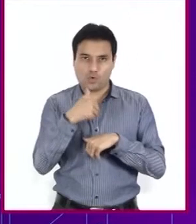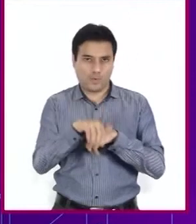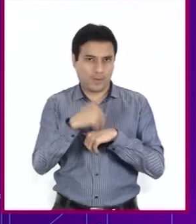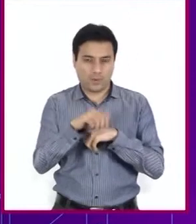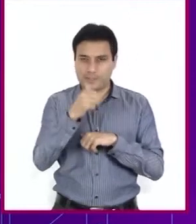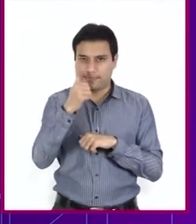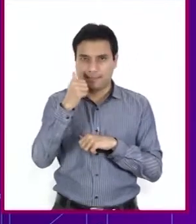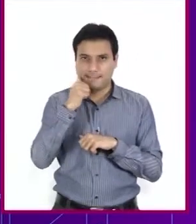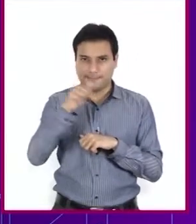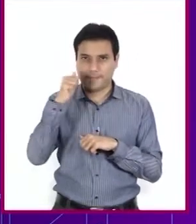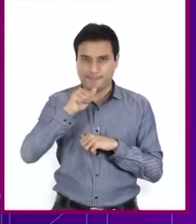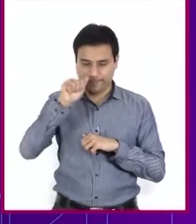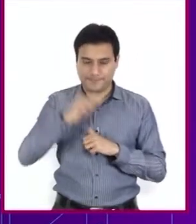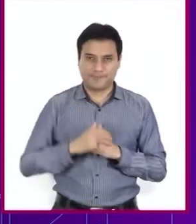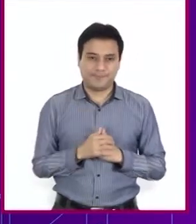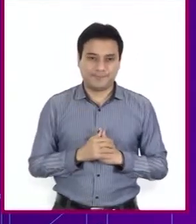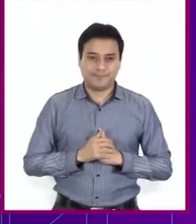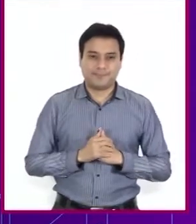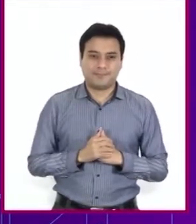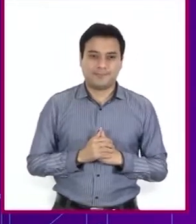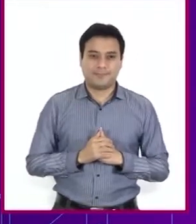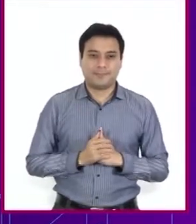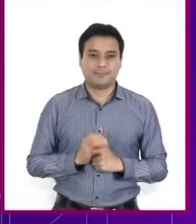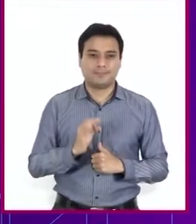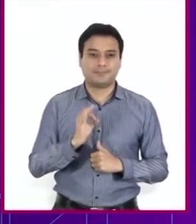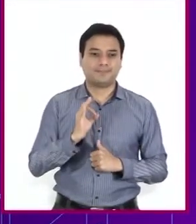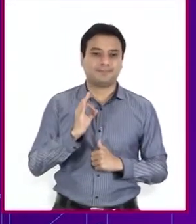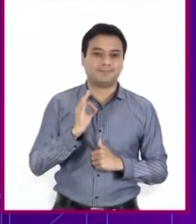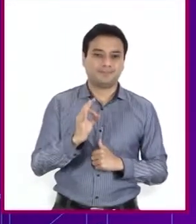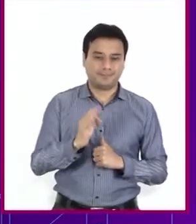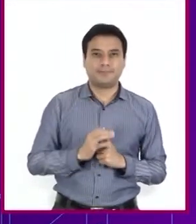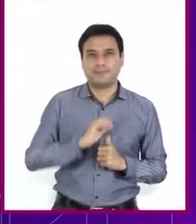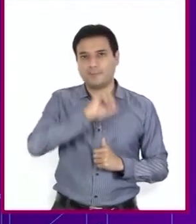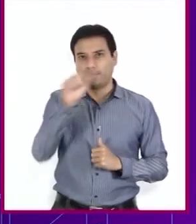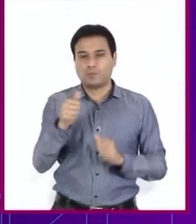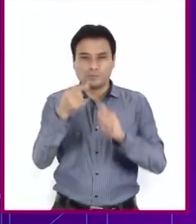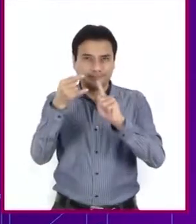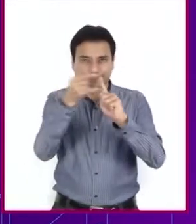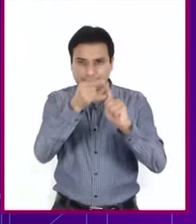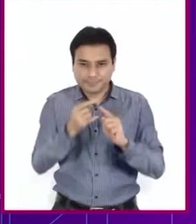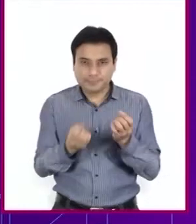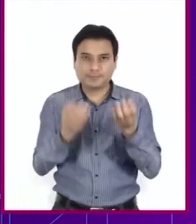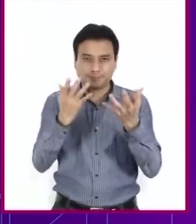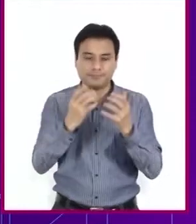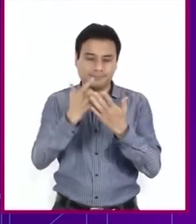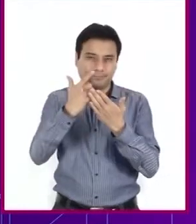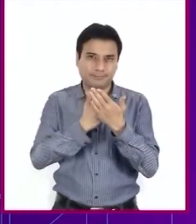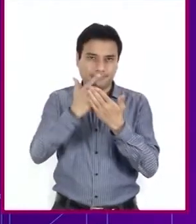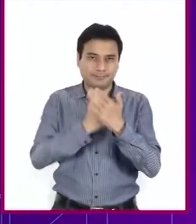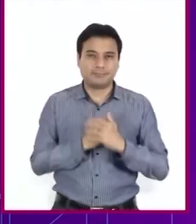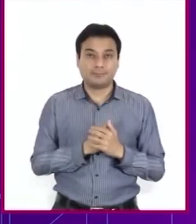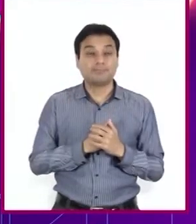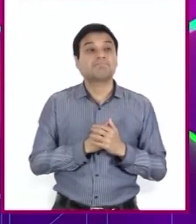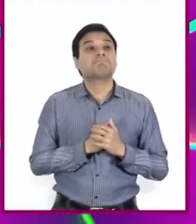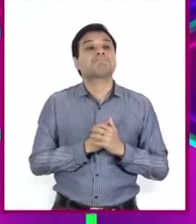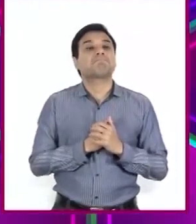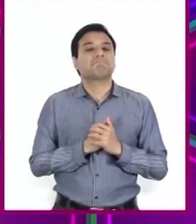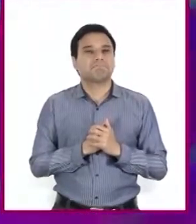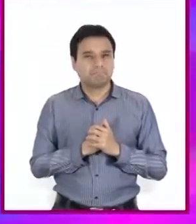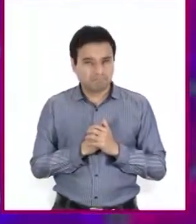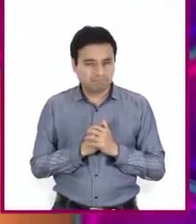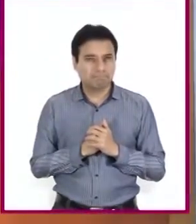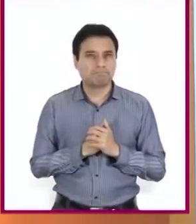que corresponde al número de figura, para encontrar el número de cubos. Maestra, me doy cuenta de